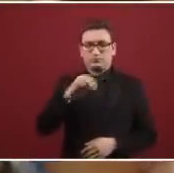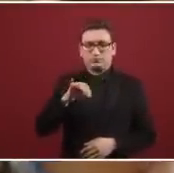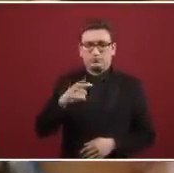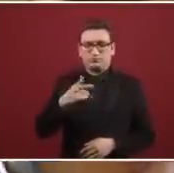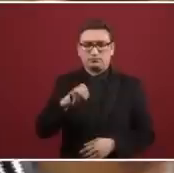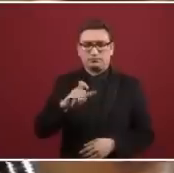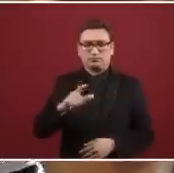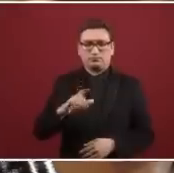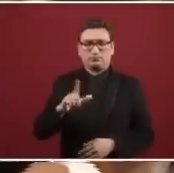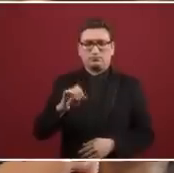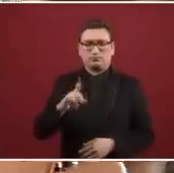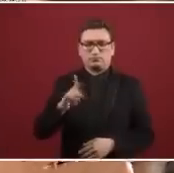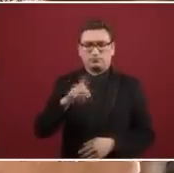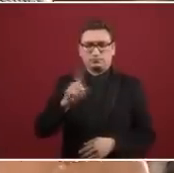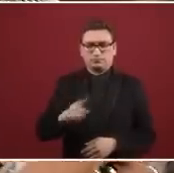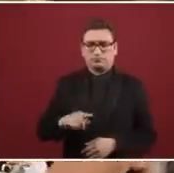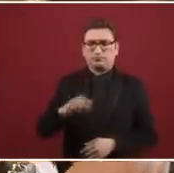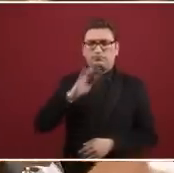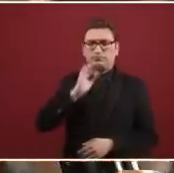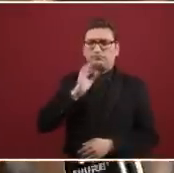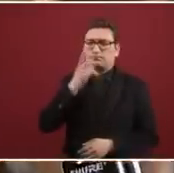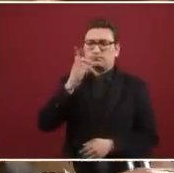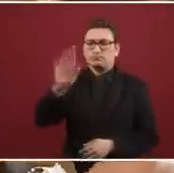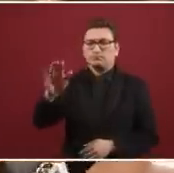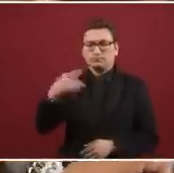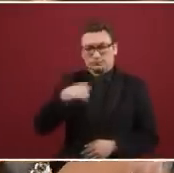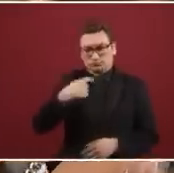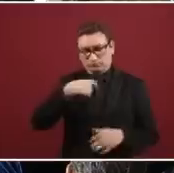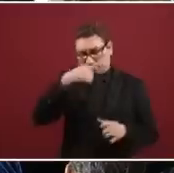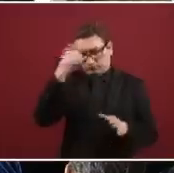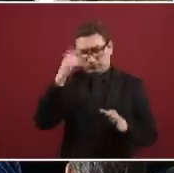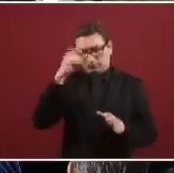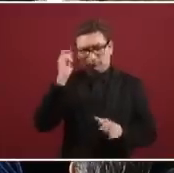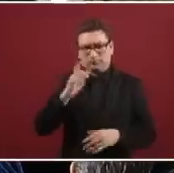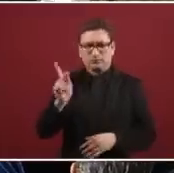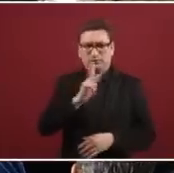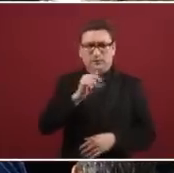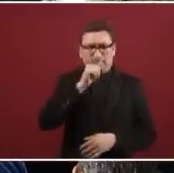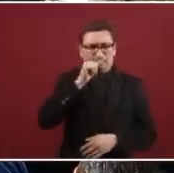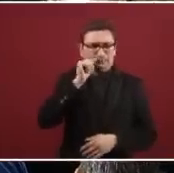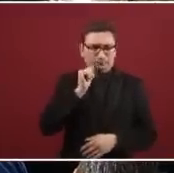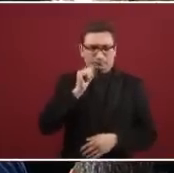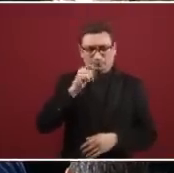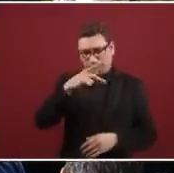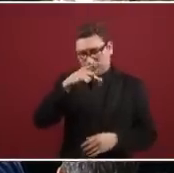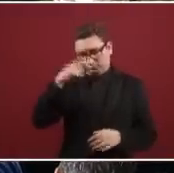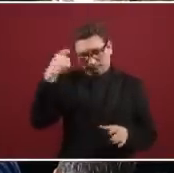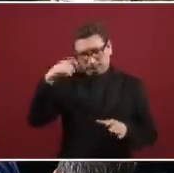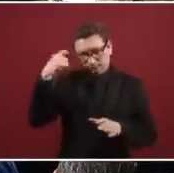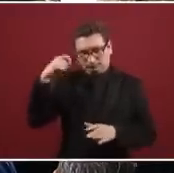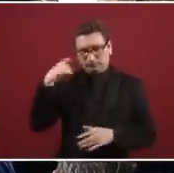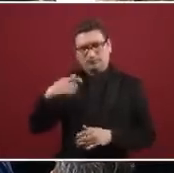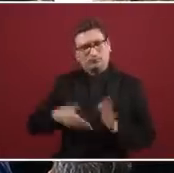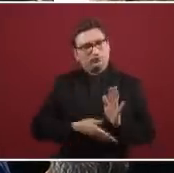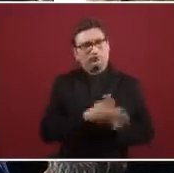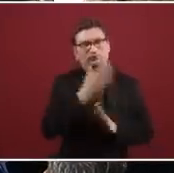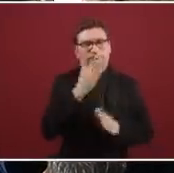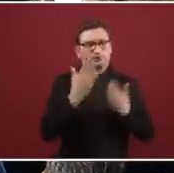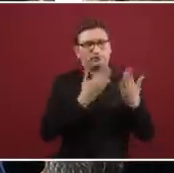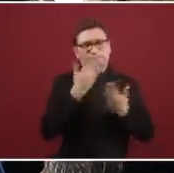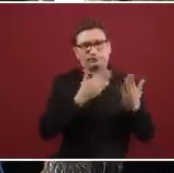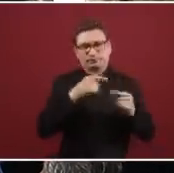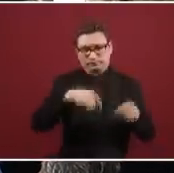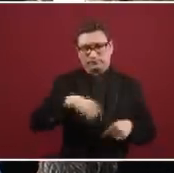niño le decía a su madre, peíname como don Benito, y así lo pintaba, así lo peinaba. Se fue a estudiar, vino a